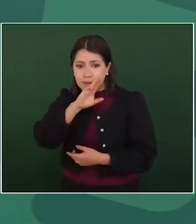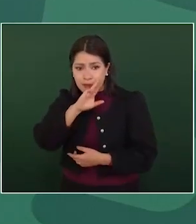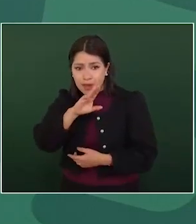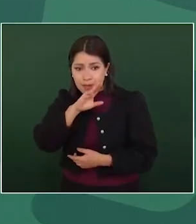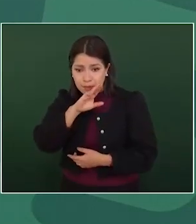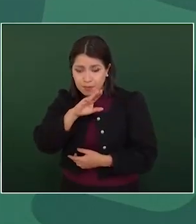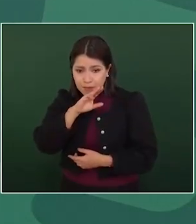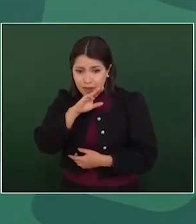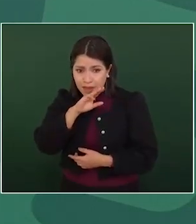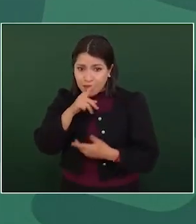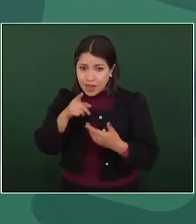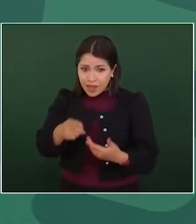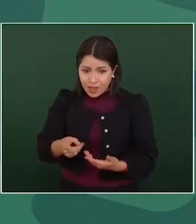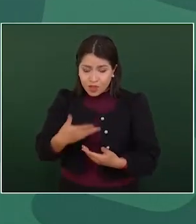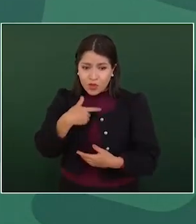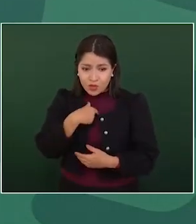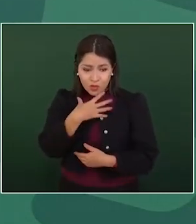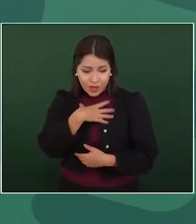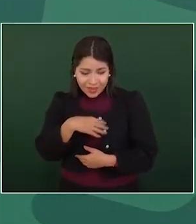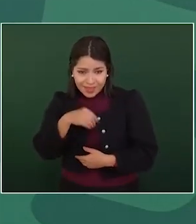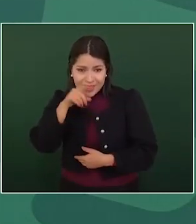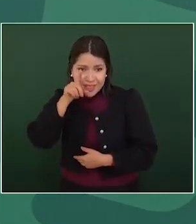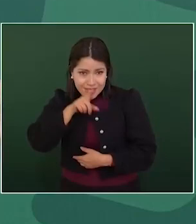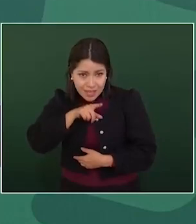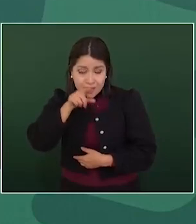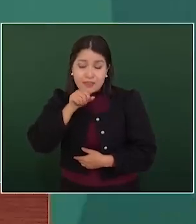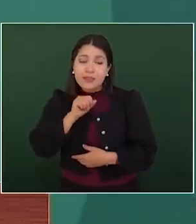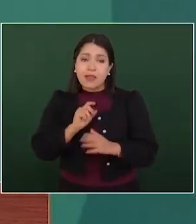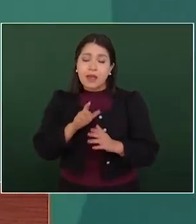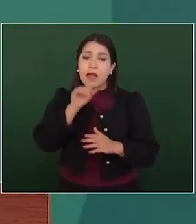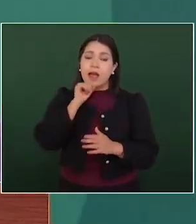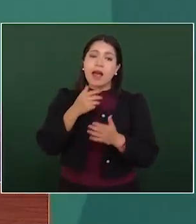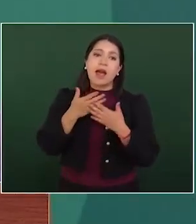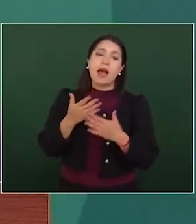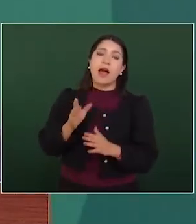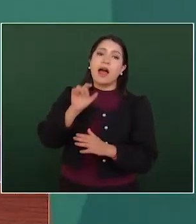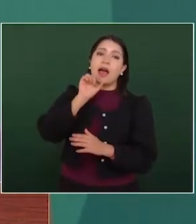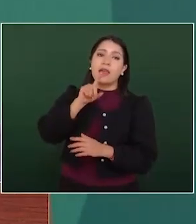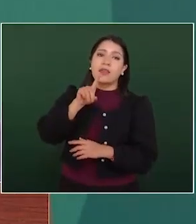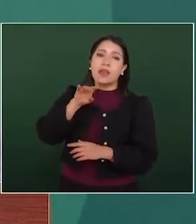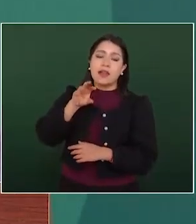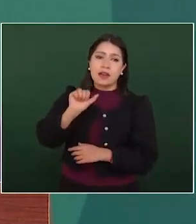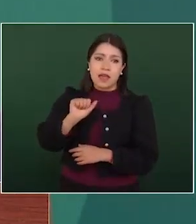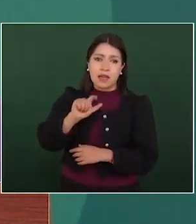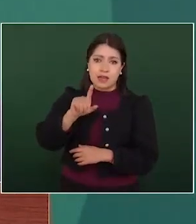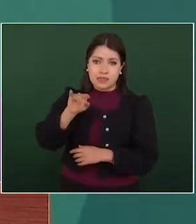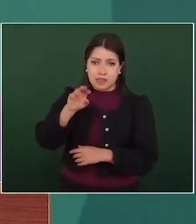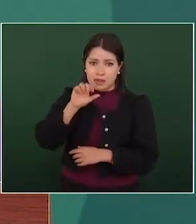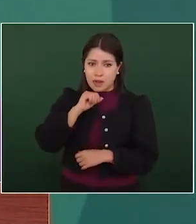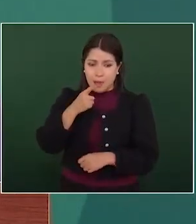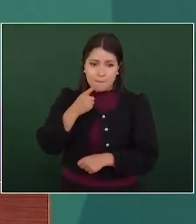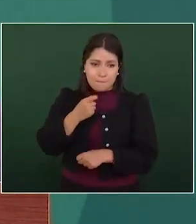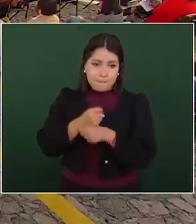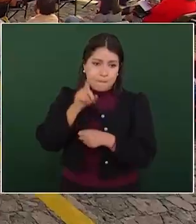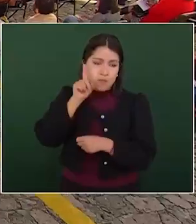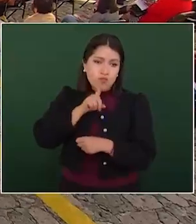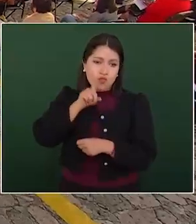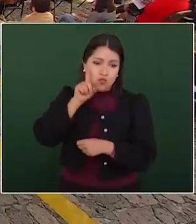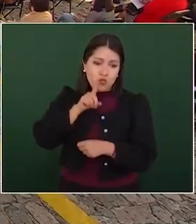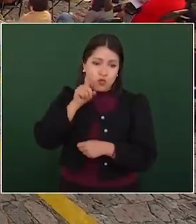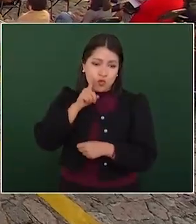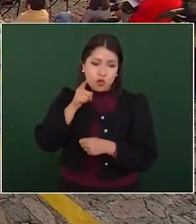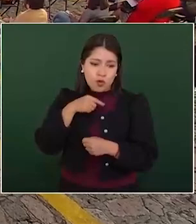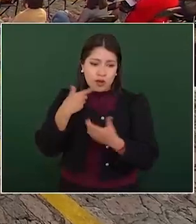niña. La voz de mando de la subteniente Diana Lizárraga, la primera maquinista de la historia